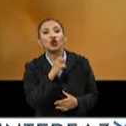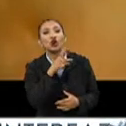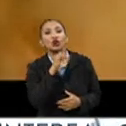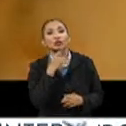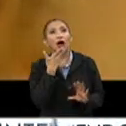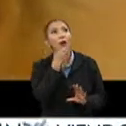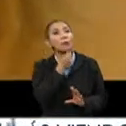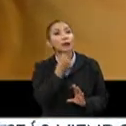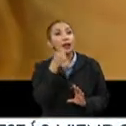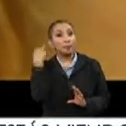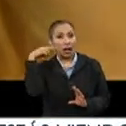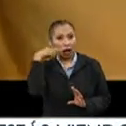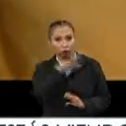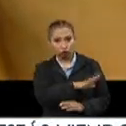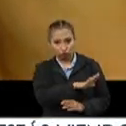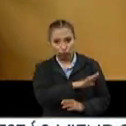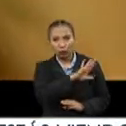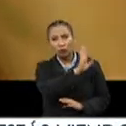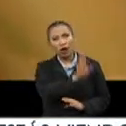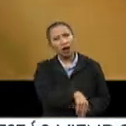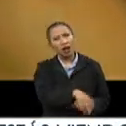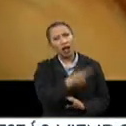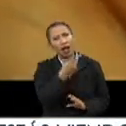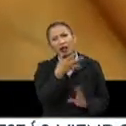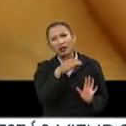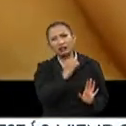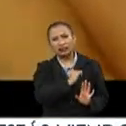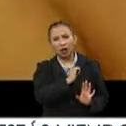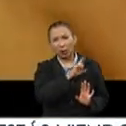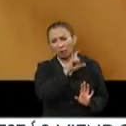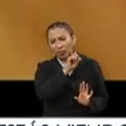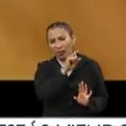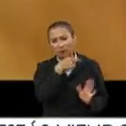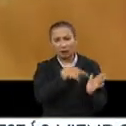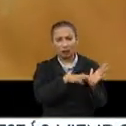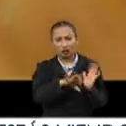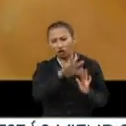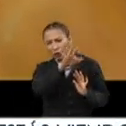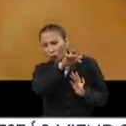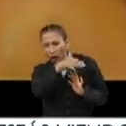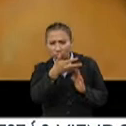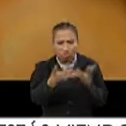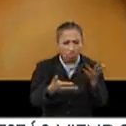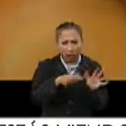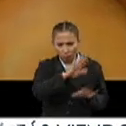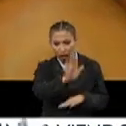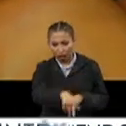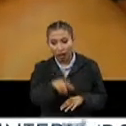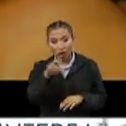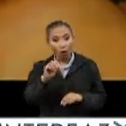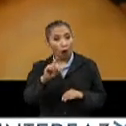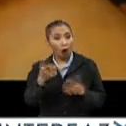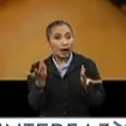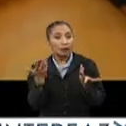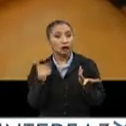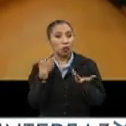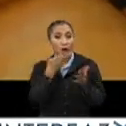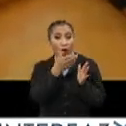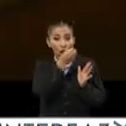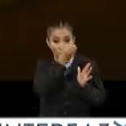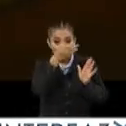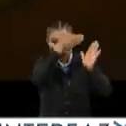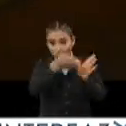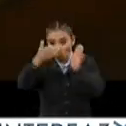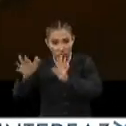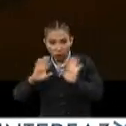un artista veracruzano, me parece que muere hacia mediados del siglo XX, en 1950. No es un acomodo cronológico el que les